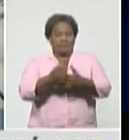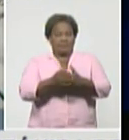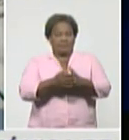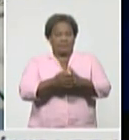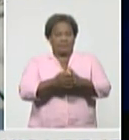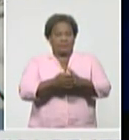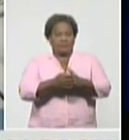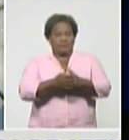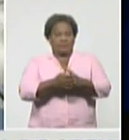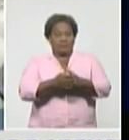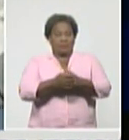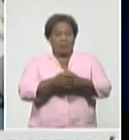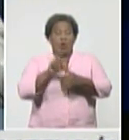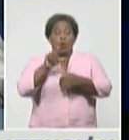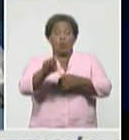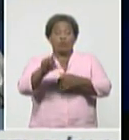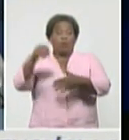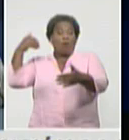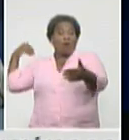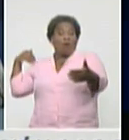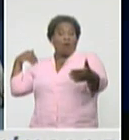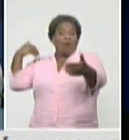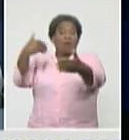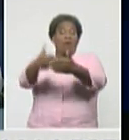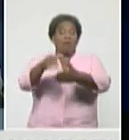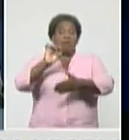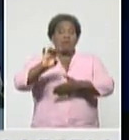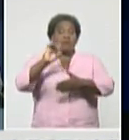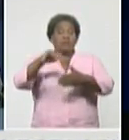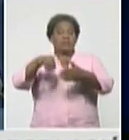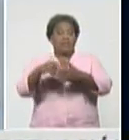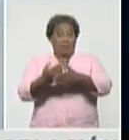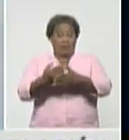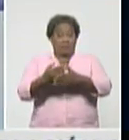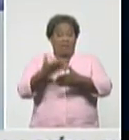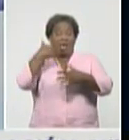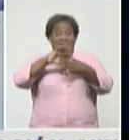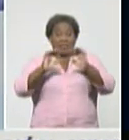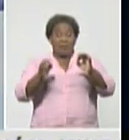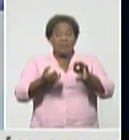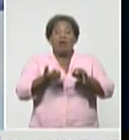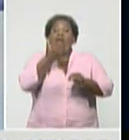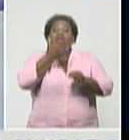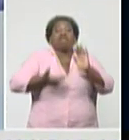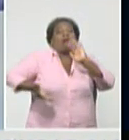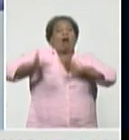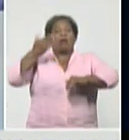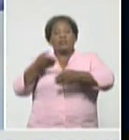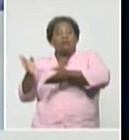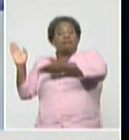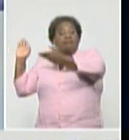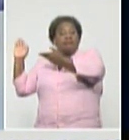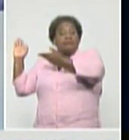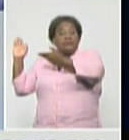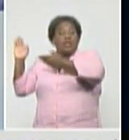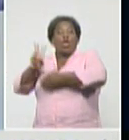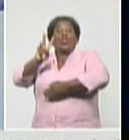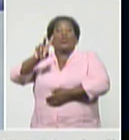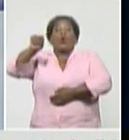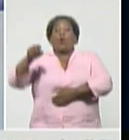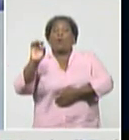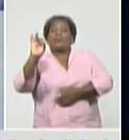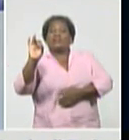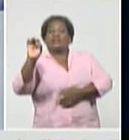en estos últimos 15 días, pues tiene la tasa más alta de nuestro país, 2,72 por